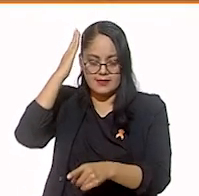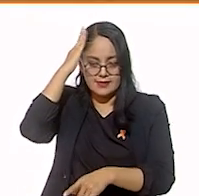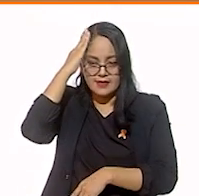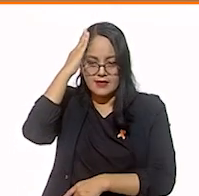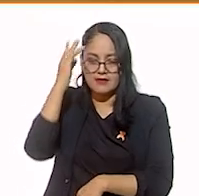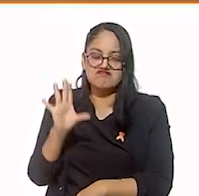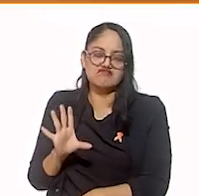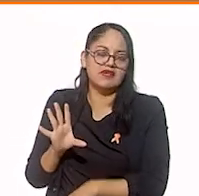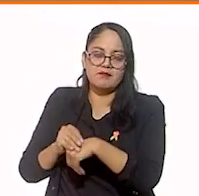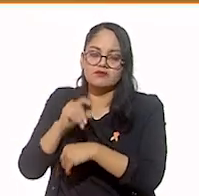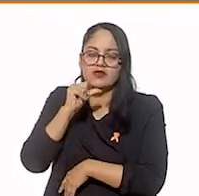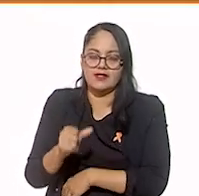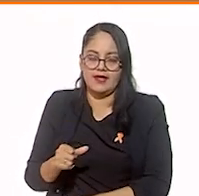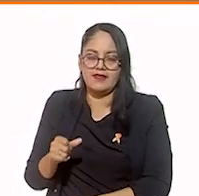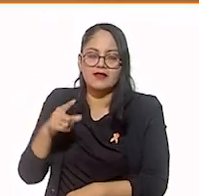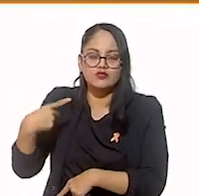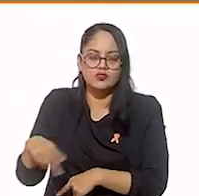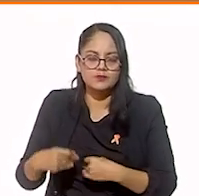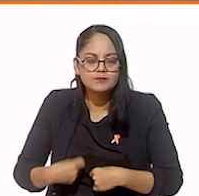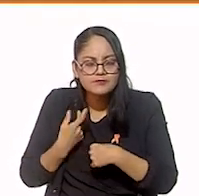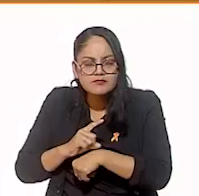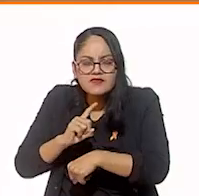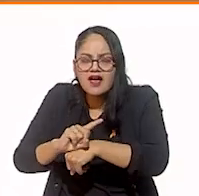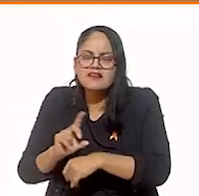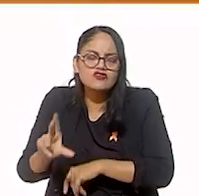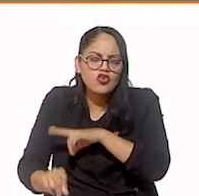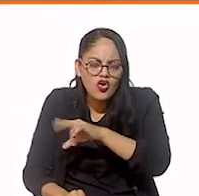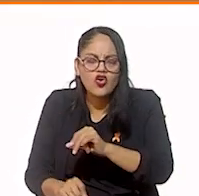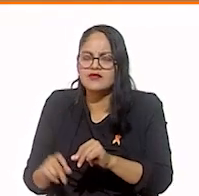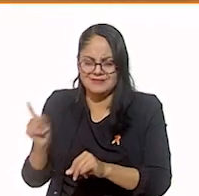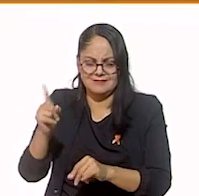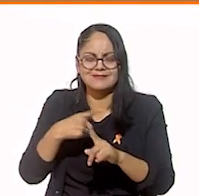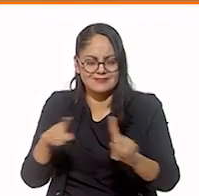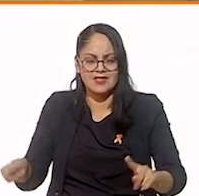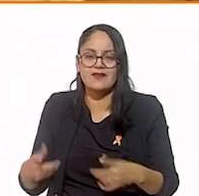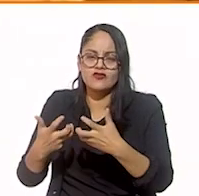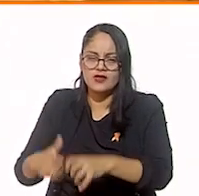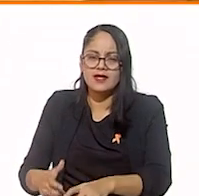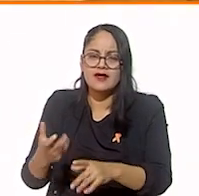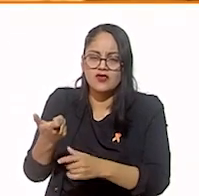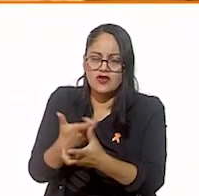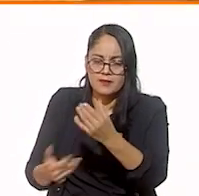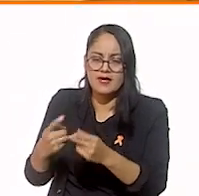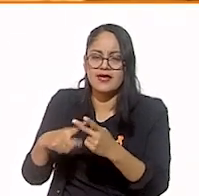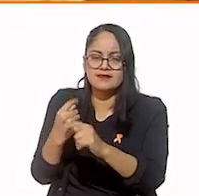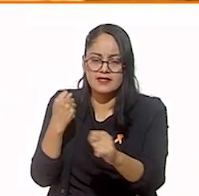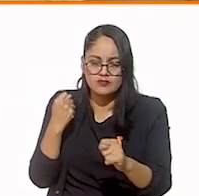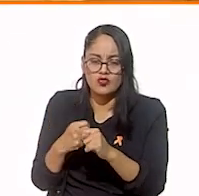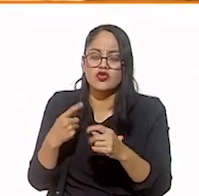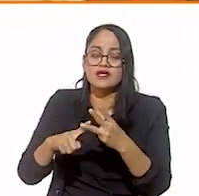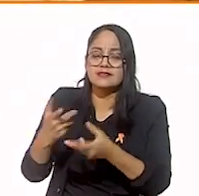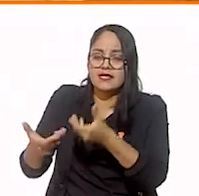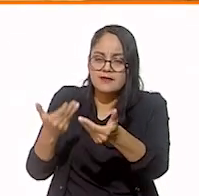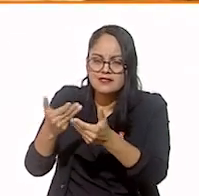nos está permitiendo tener una vida cotidiana normal. Funciona la economía, funciona el transporte, funcionan los servicios públicos con sus afectaciones y